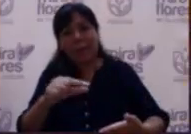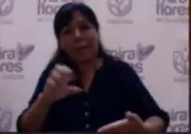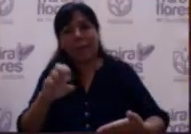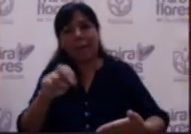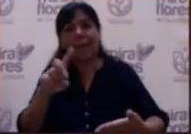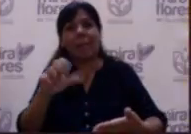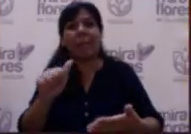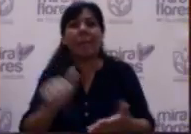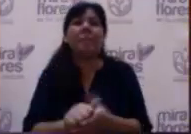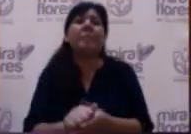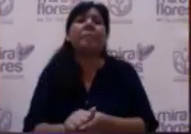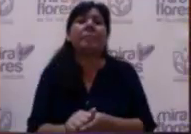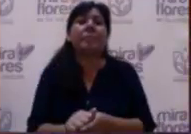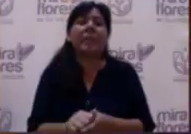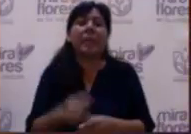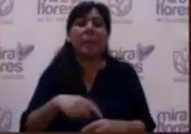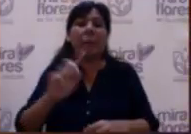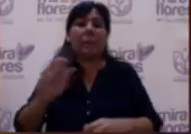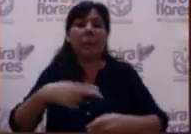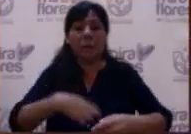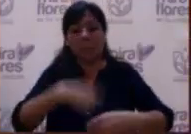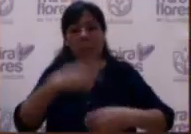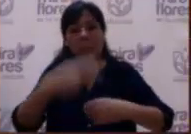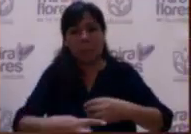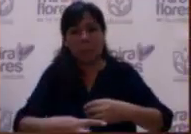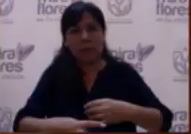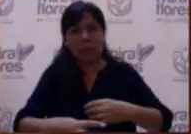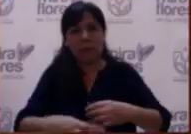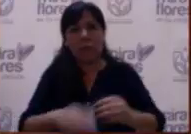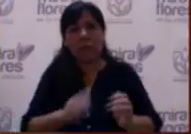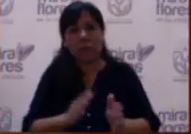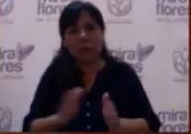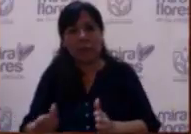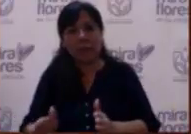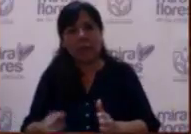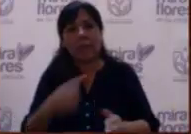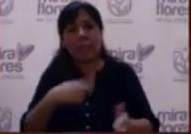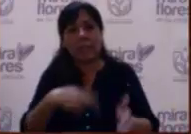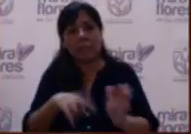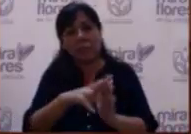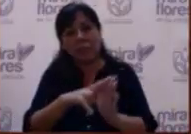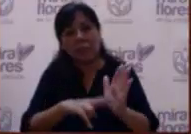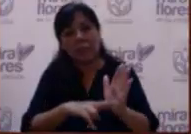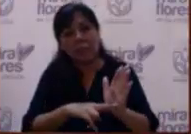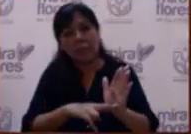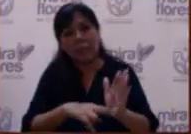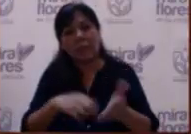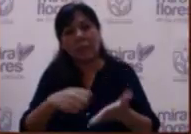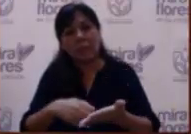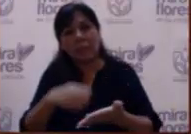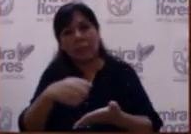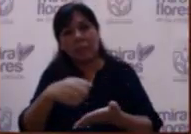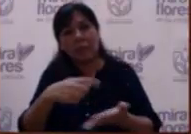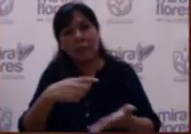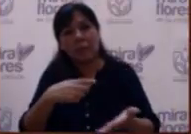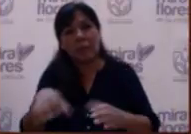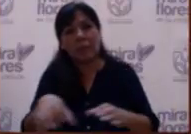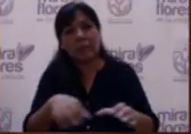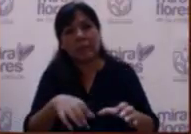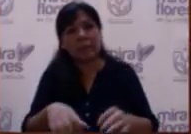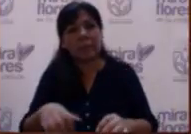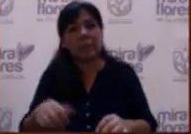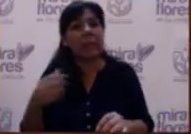Estación, orden del día. Proyecto de ordenanza que reglamenta el proceso de formulación del presupuesto participativo del Distrito de